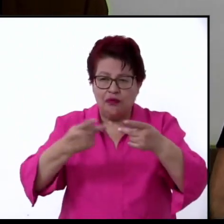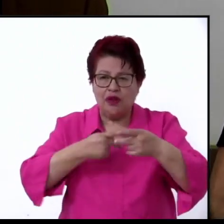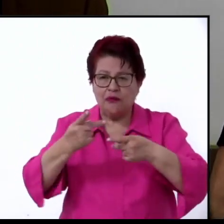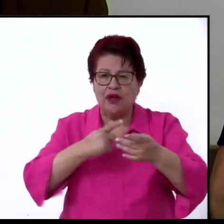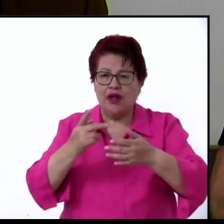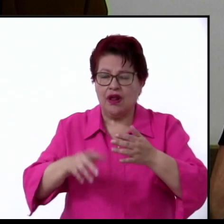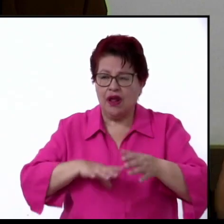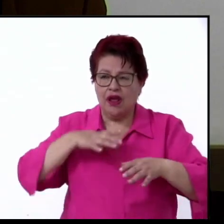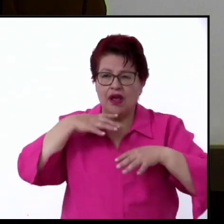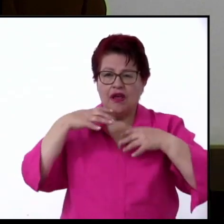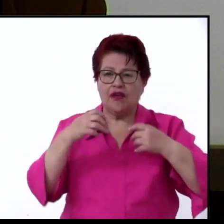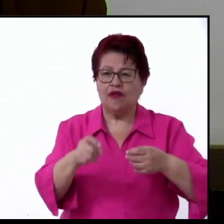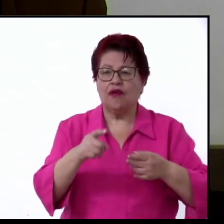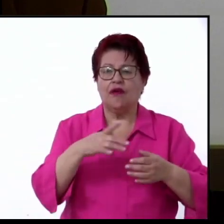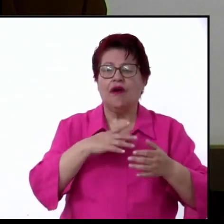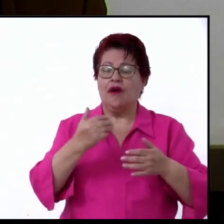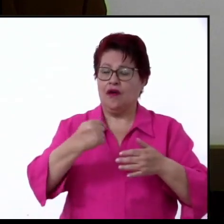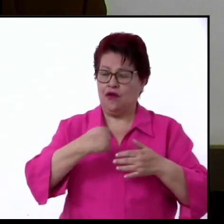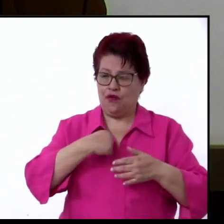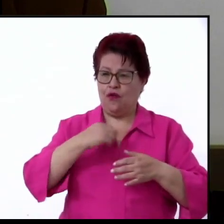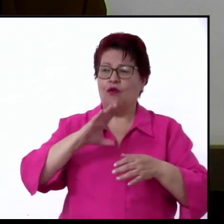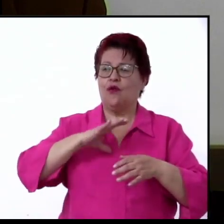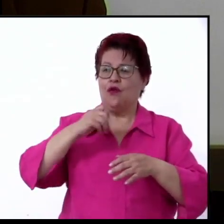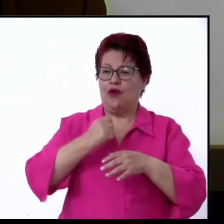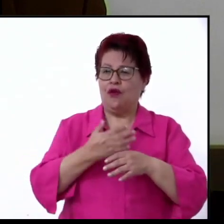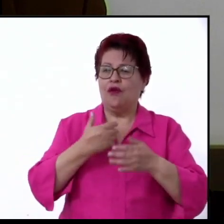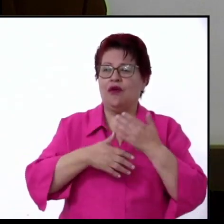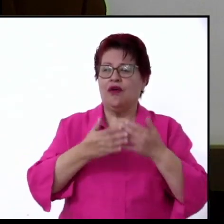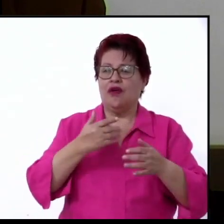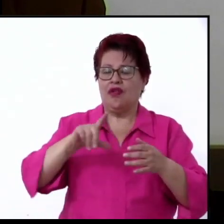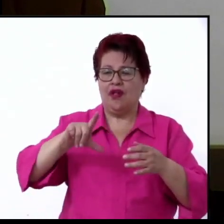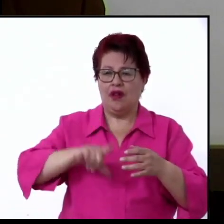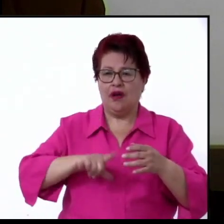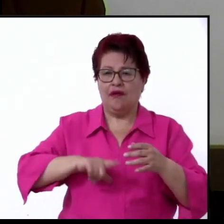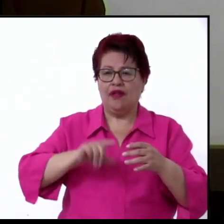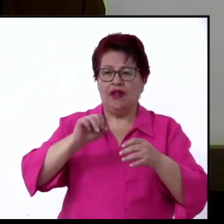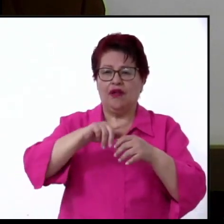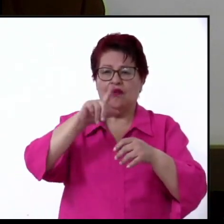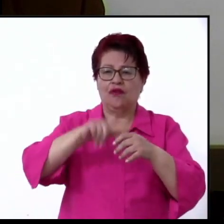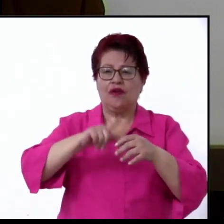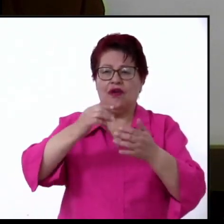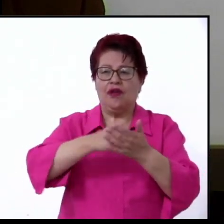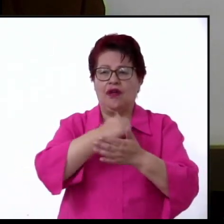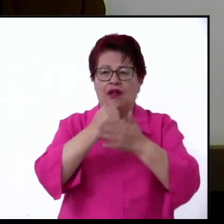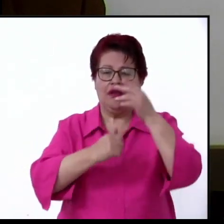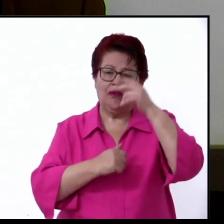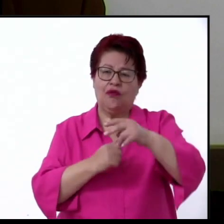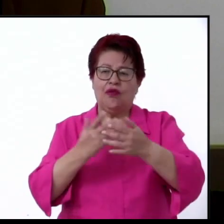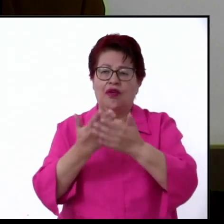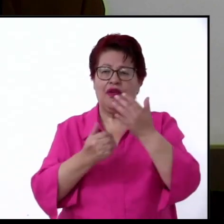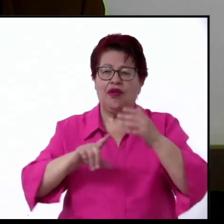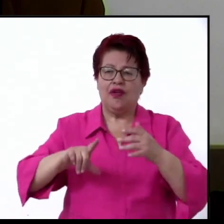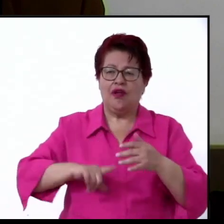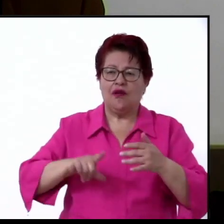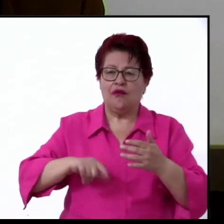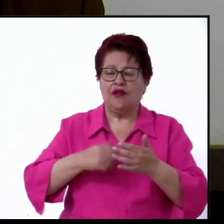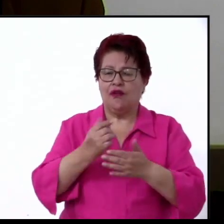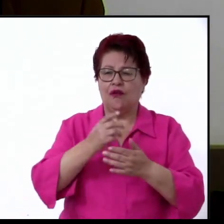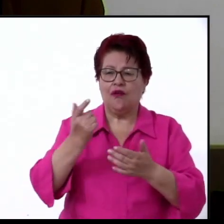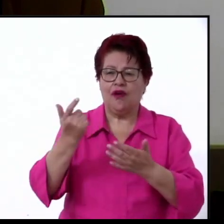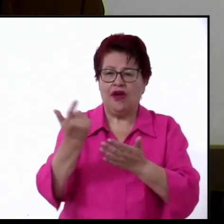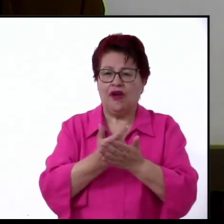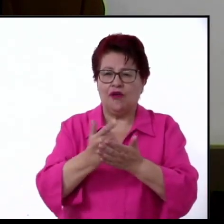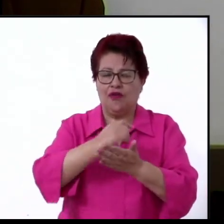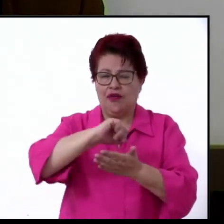esfuerzos. A mí me corresponde ser parte del Gabinete Social de la Ciudad de México y también del Gabinete Económico de